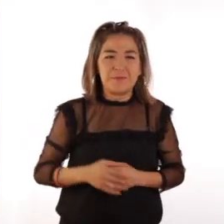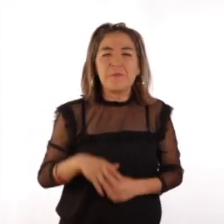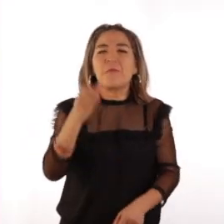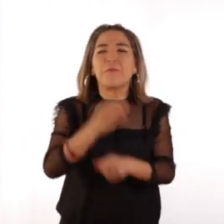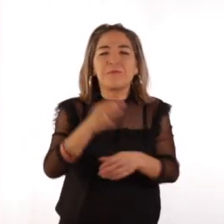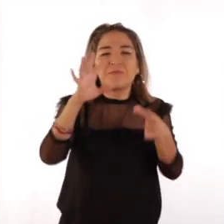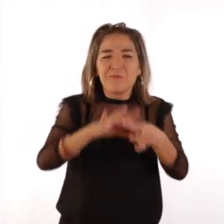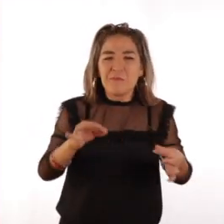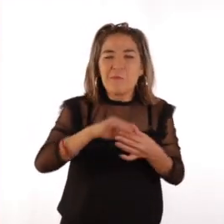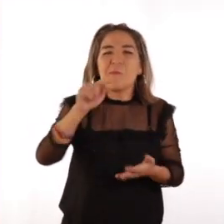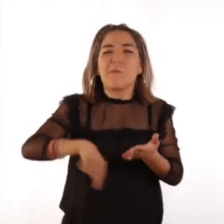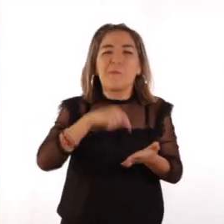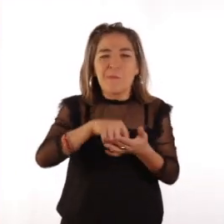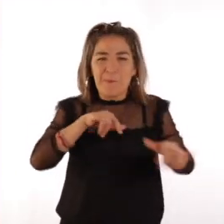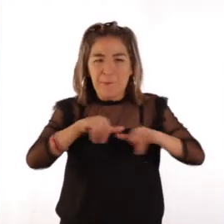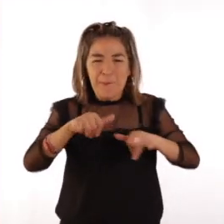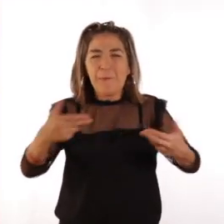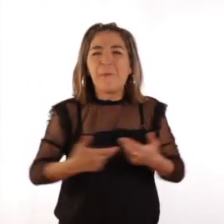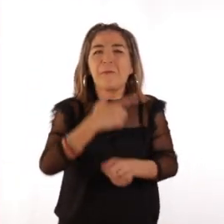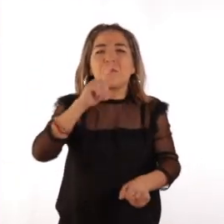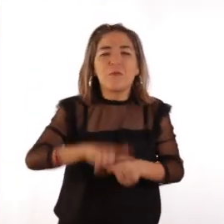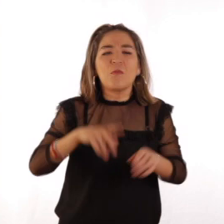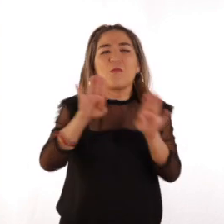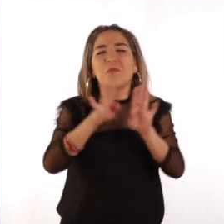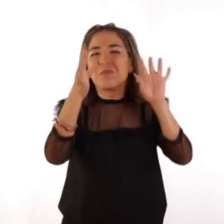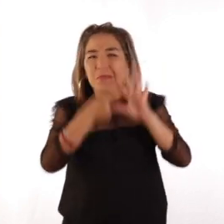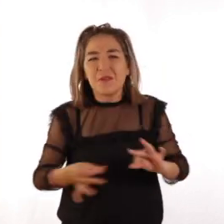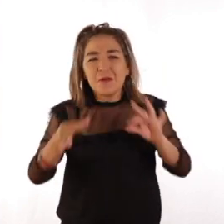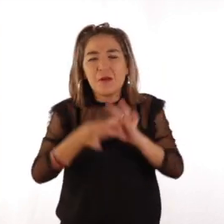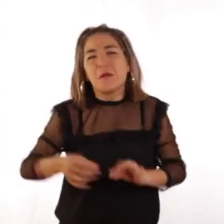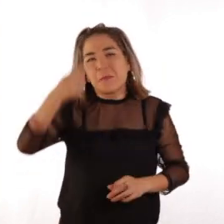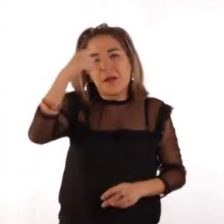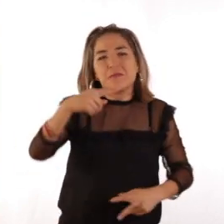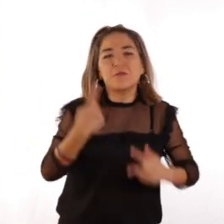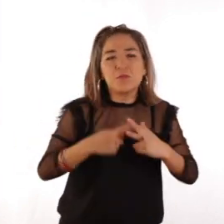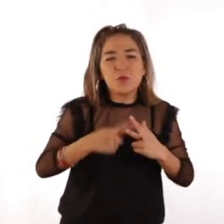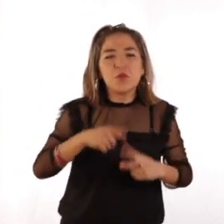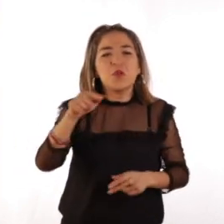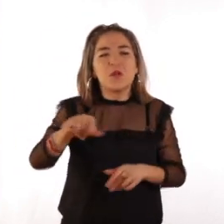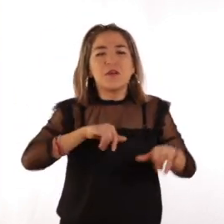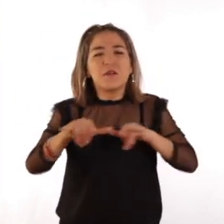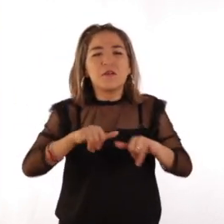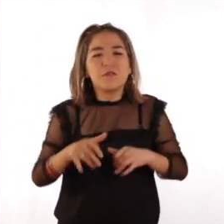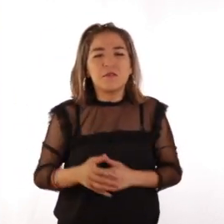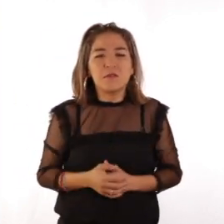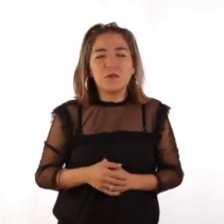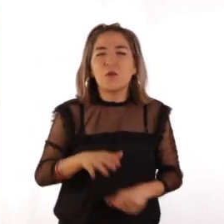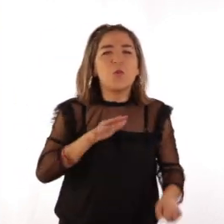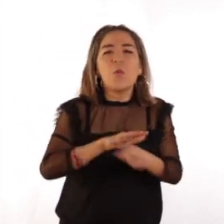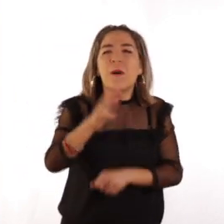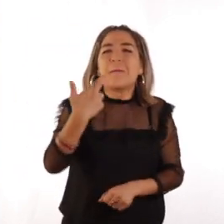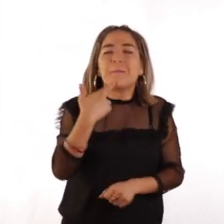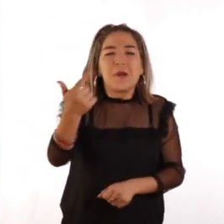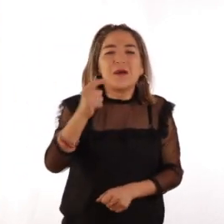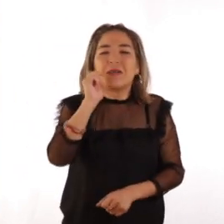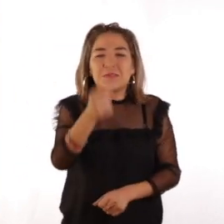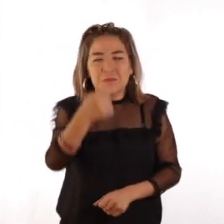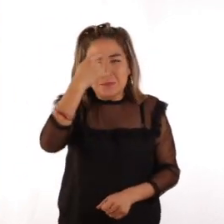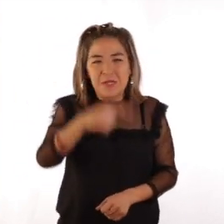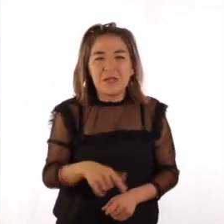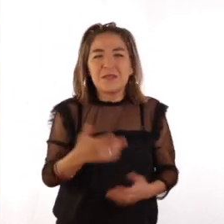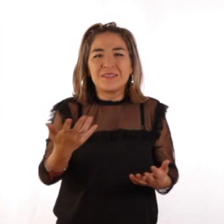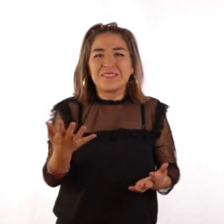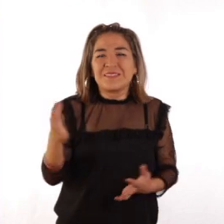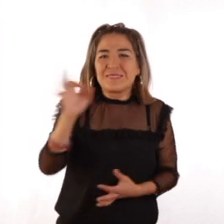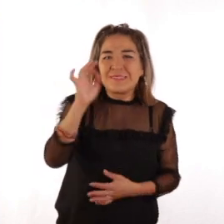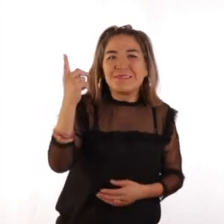Armando, hablando de territorio nacional, México es súper extenso, ¿no? Y para poder calcular de alguna manera su geografía física, a lo mejor puede llegar a